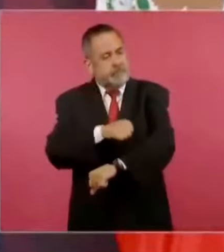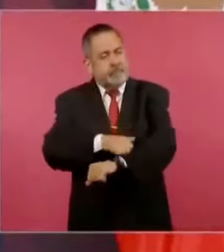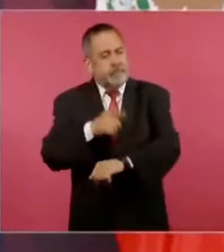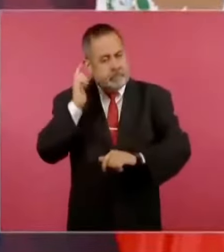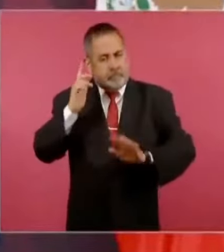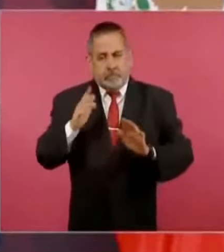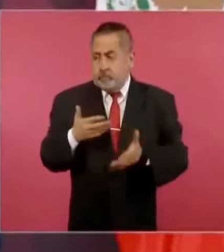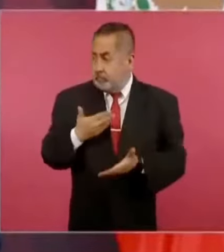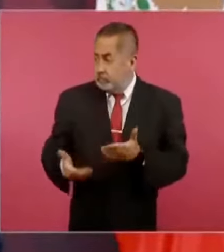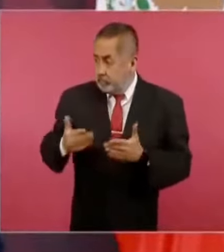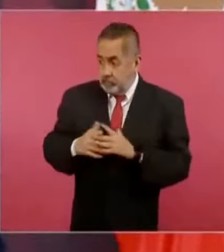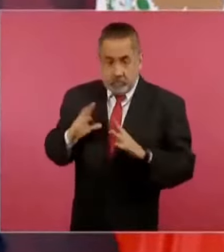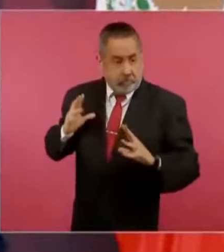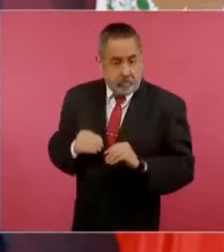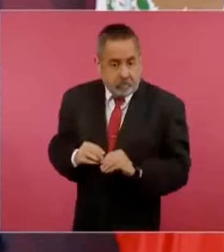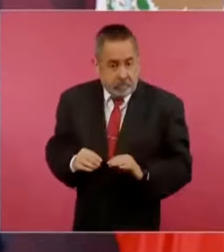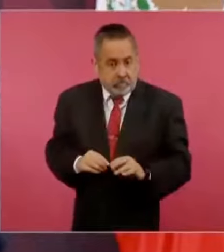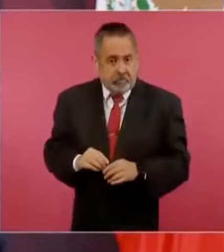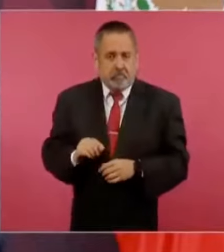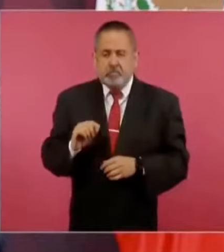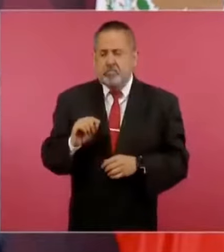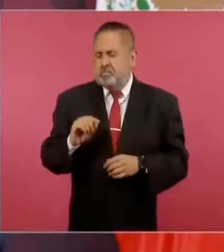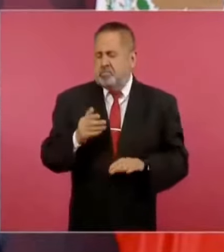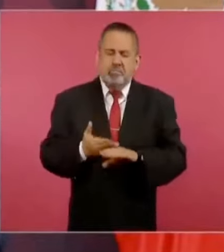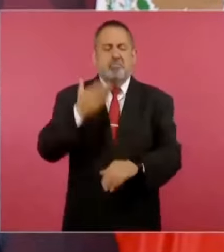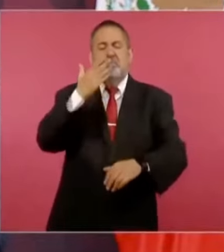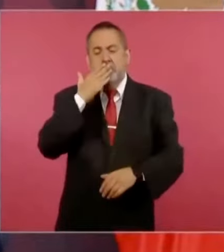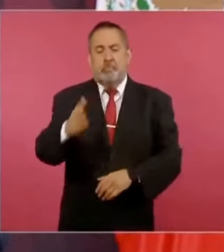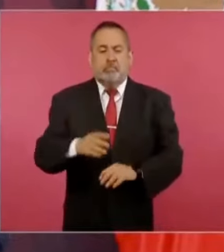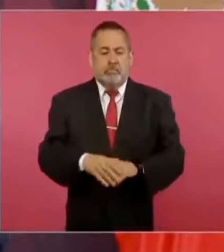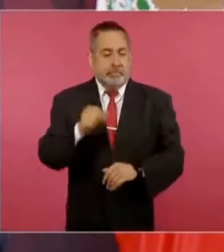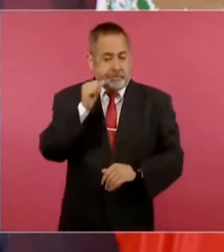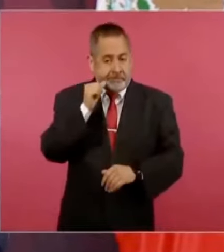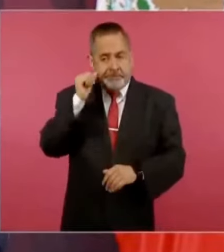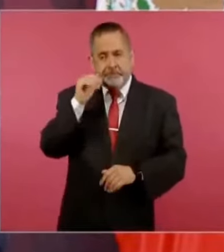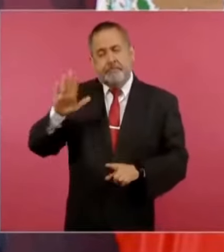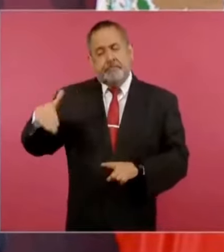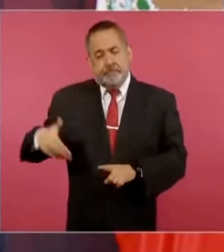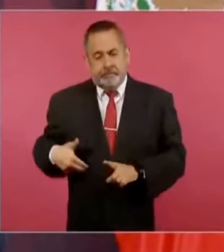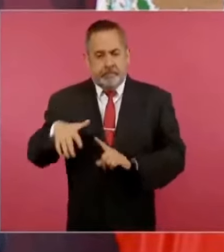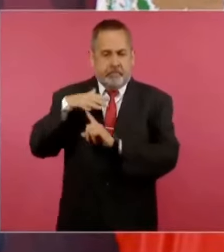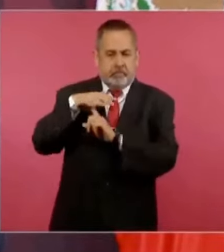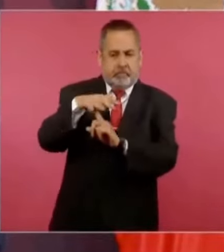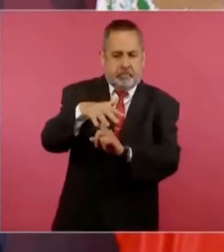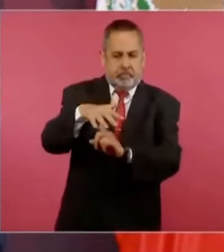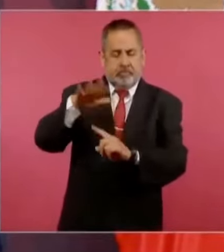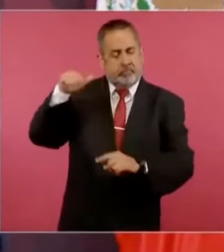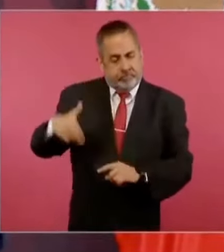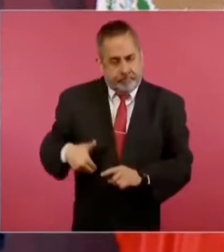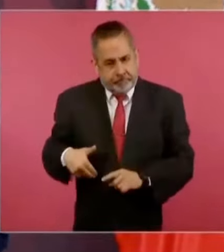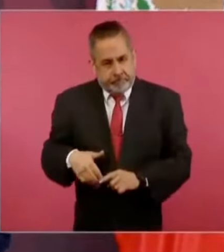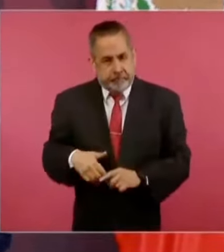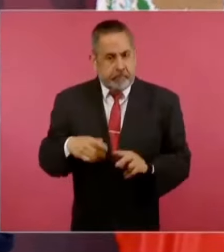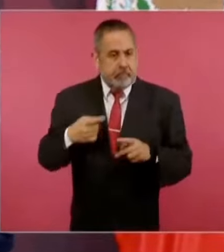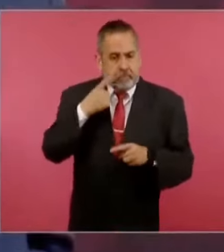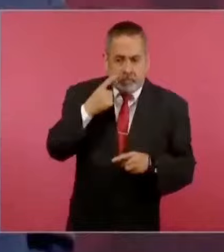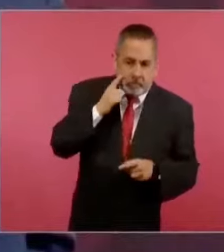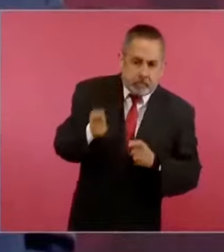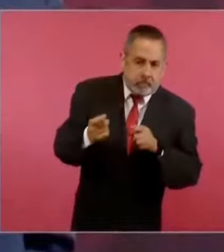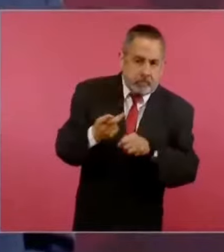hasta ahora muy, muy bien. Ayer del accidente del helicóptero estuve